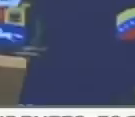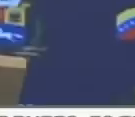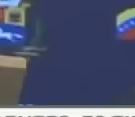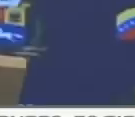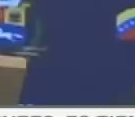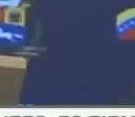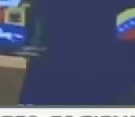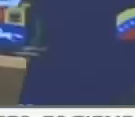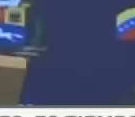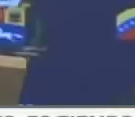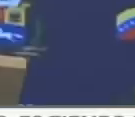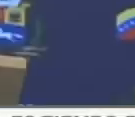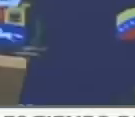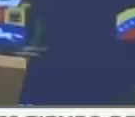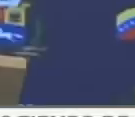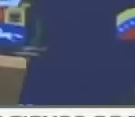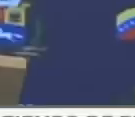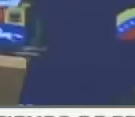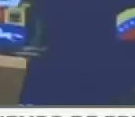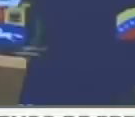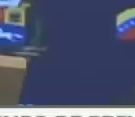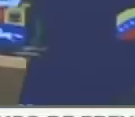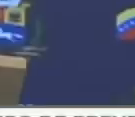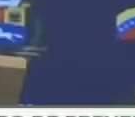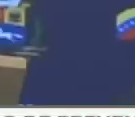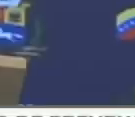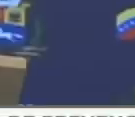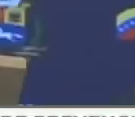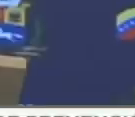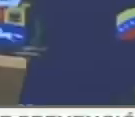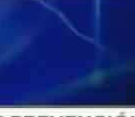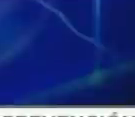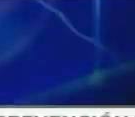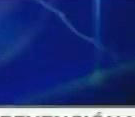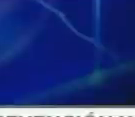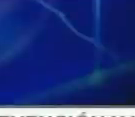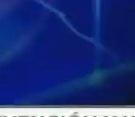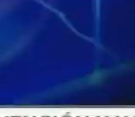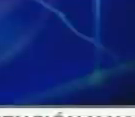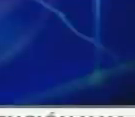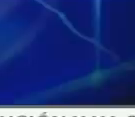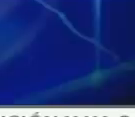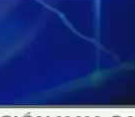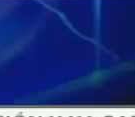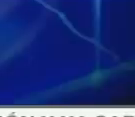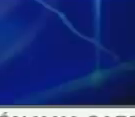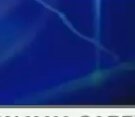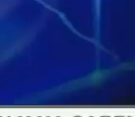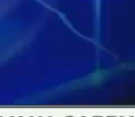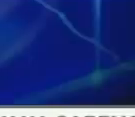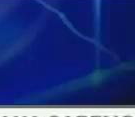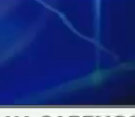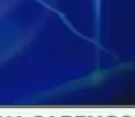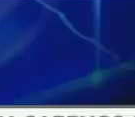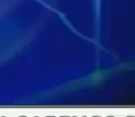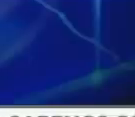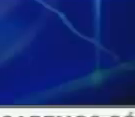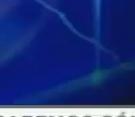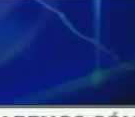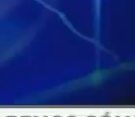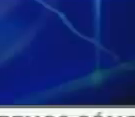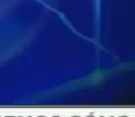Venezuela. Y por eso le hemos pedido a Naciones Unidas que nos apoye, que nos dé respuesta de la manera más